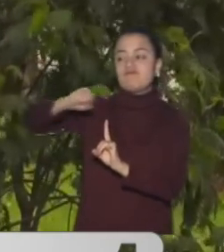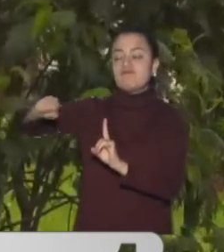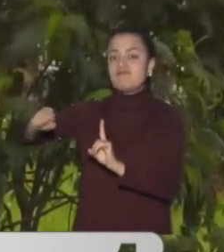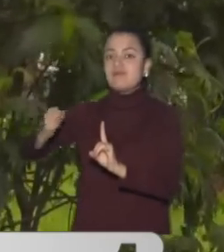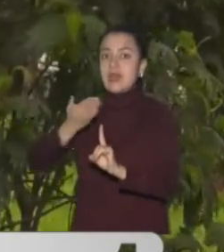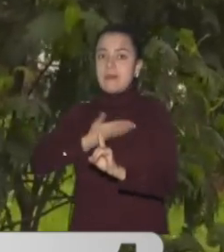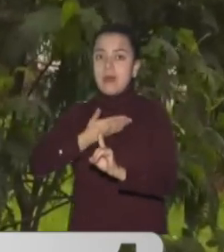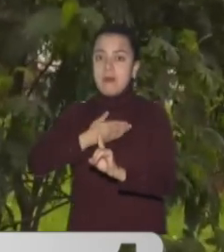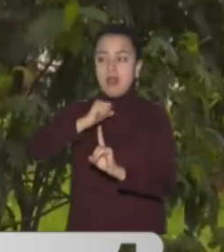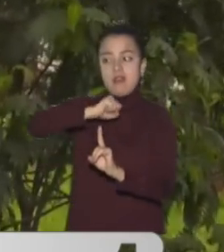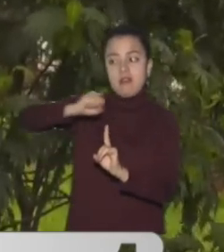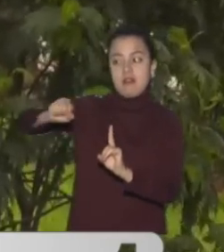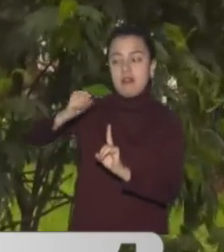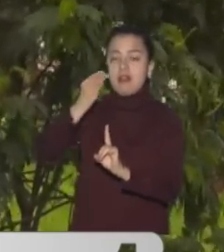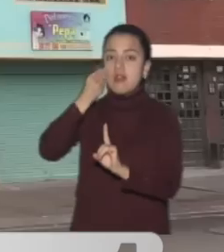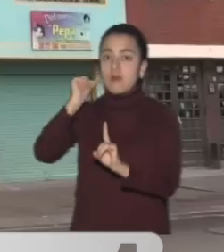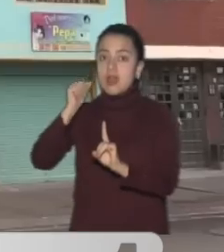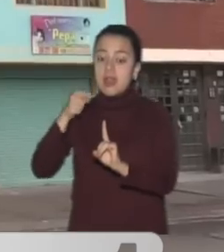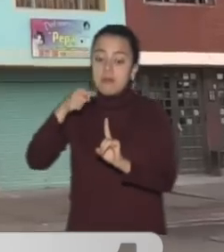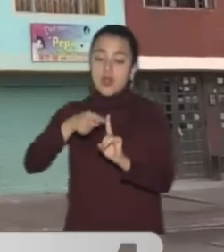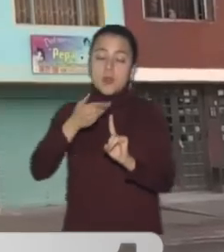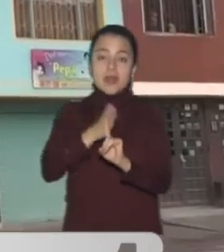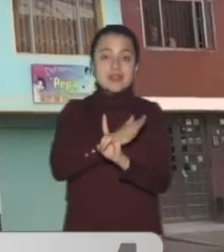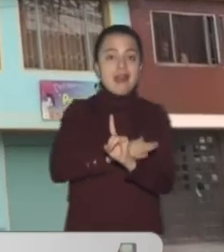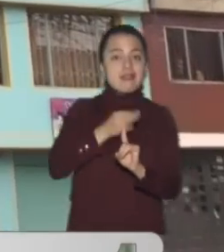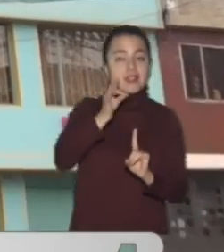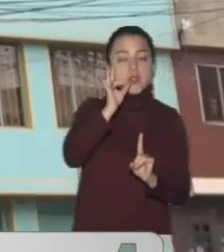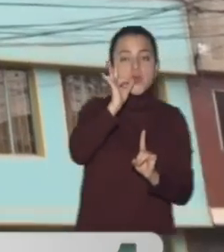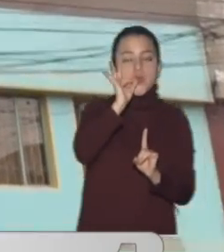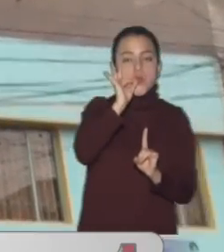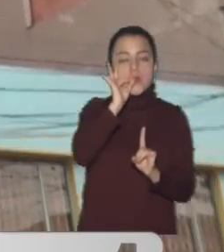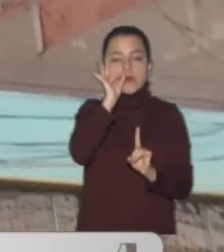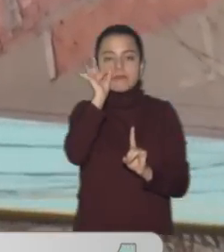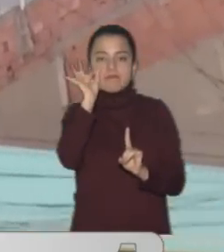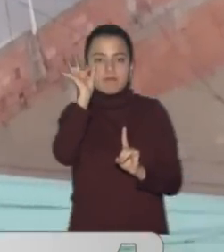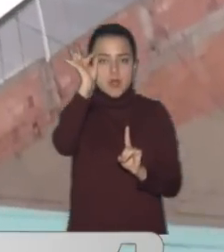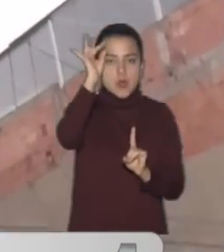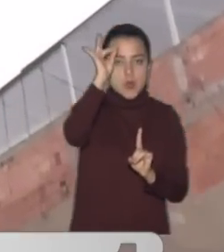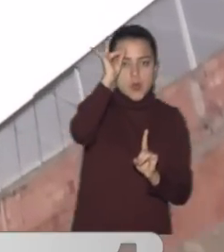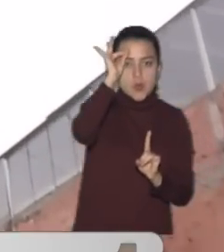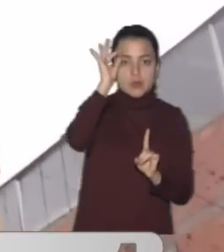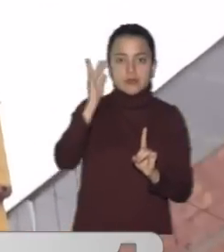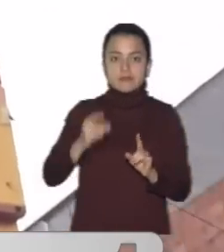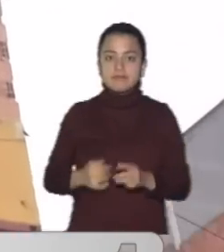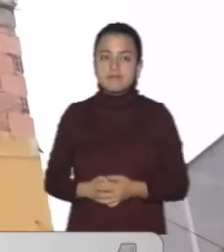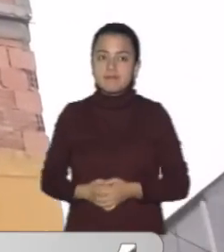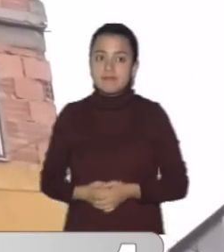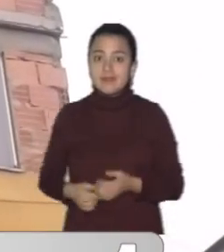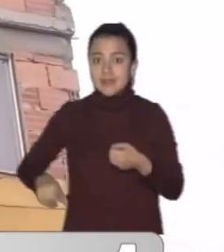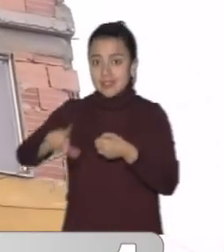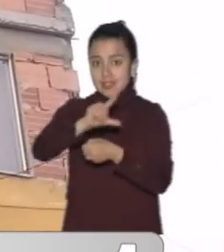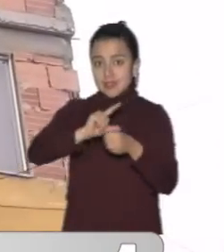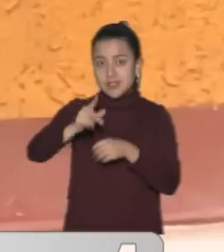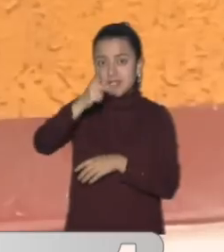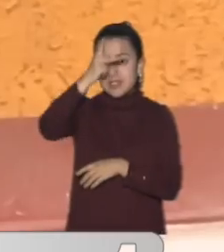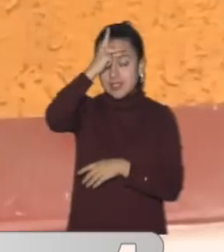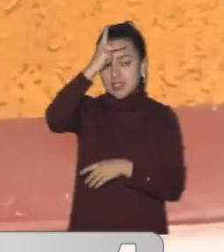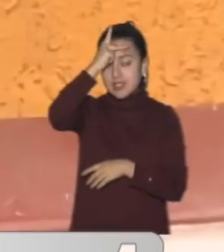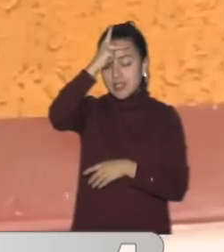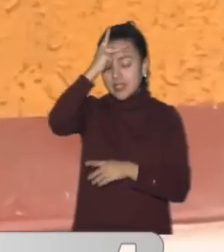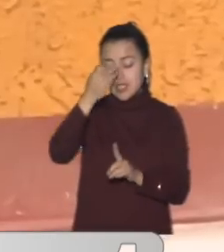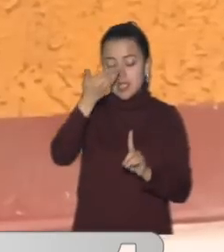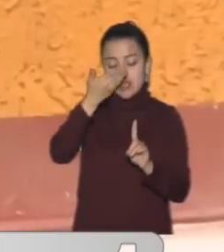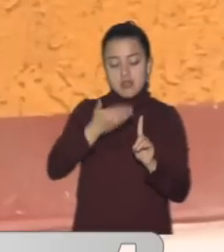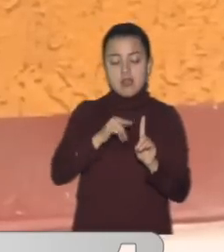bajo efectos de la drogadicción. Un atroz crimen tuvo lugar en la localidad de Kennedy. Un joven asesinó con arma blanca a su